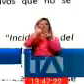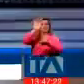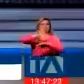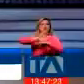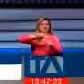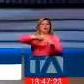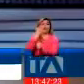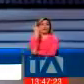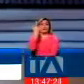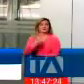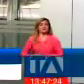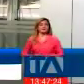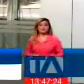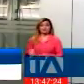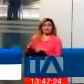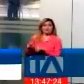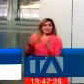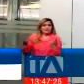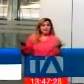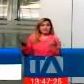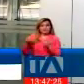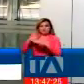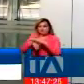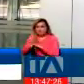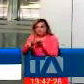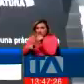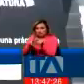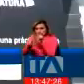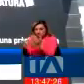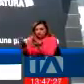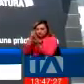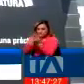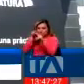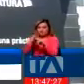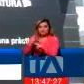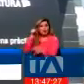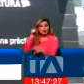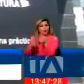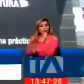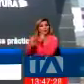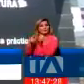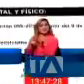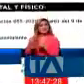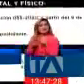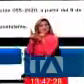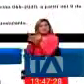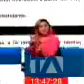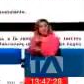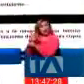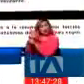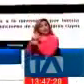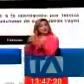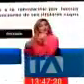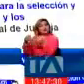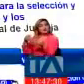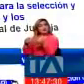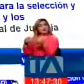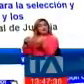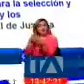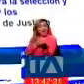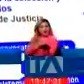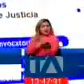principal, lo que supuestamente impedía acceder a los expedientes de los postulantes. Irónicamente, el mismo Consejo de la Judicatura ofrece